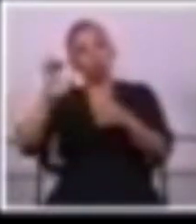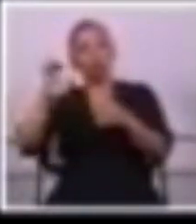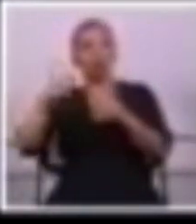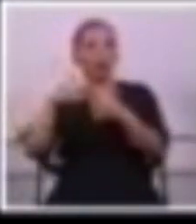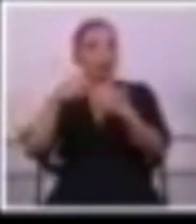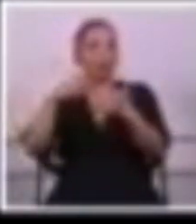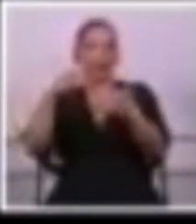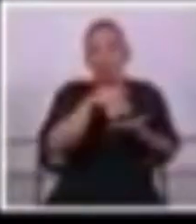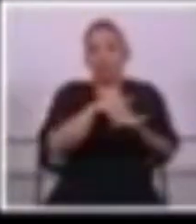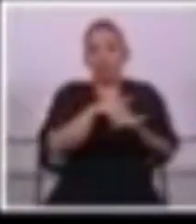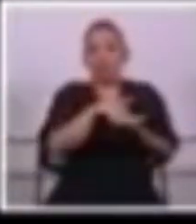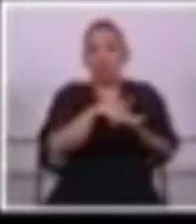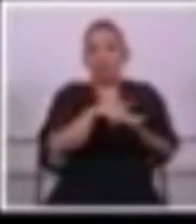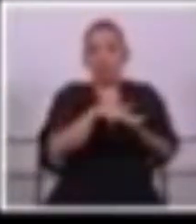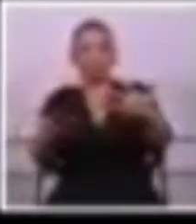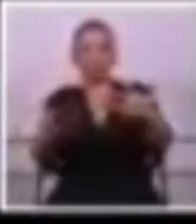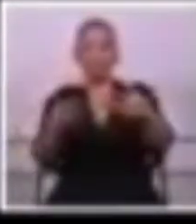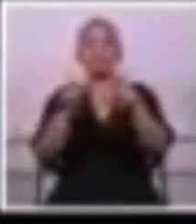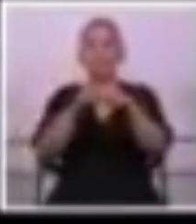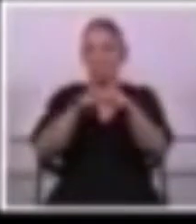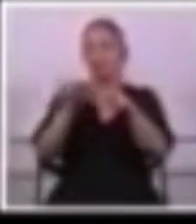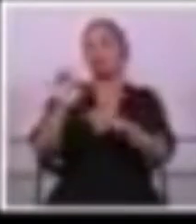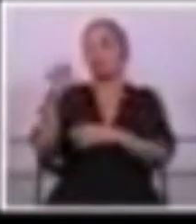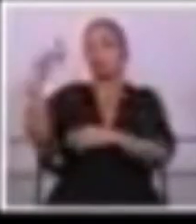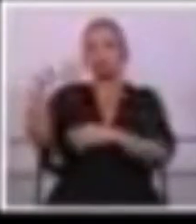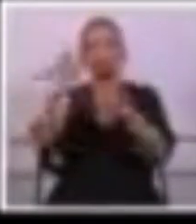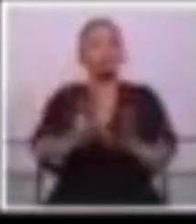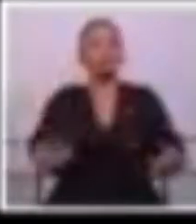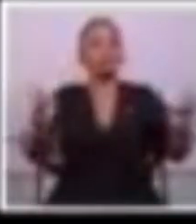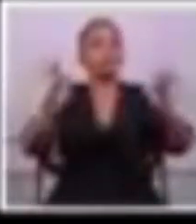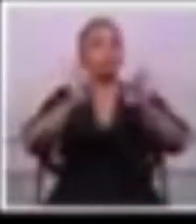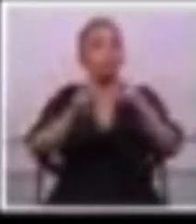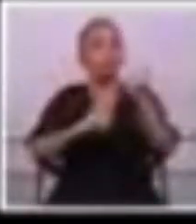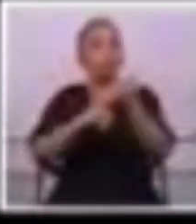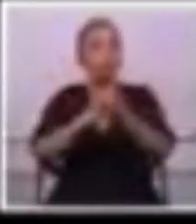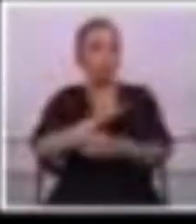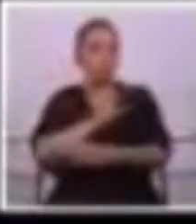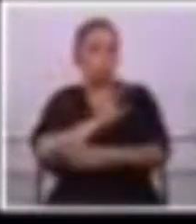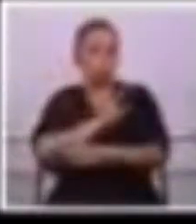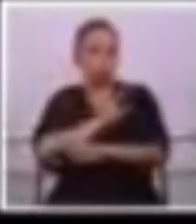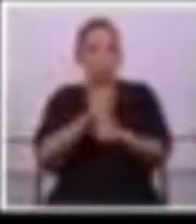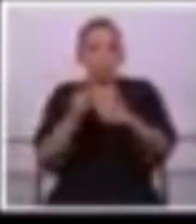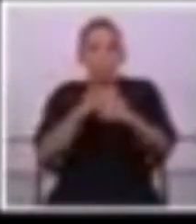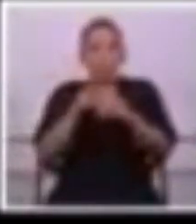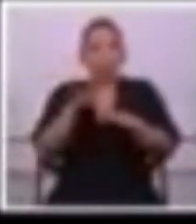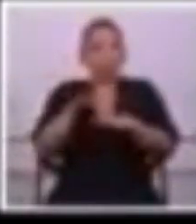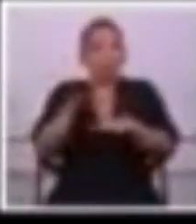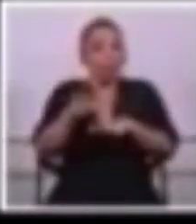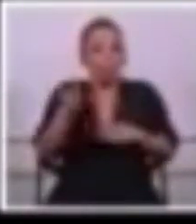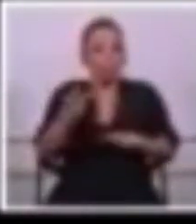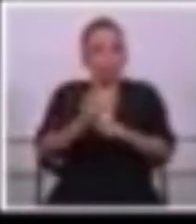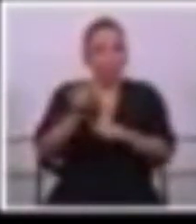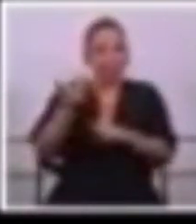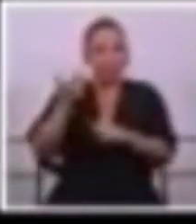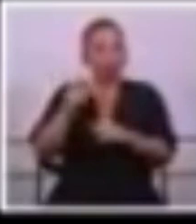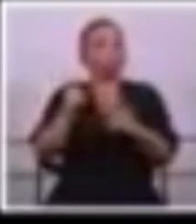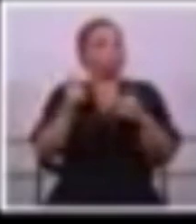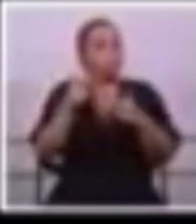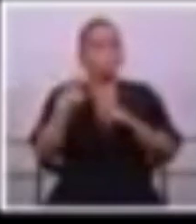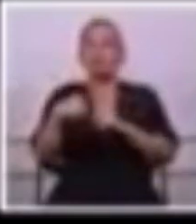que lo estoy viendo, no represento a ningún partido. Y no represento a ningún partido porque me represento yo